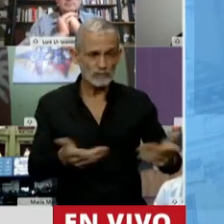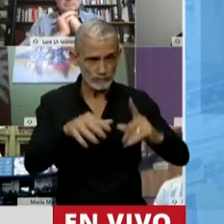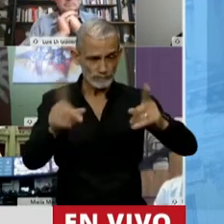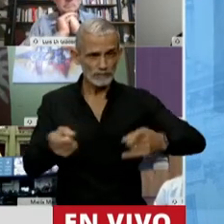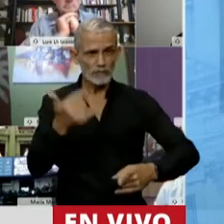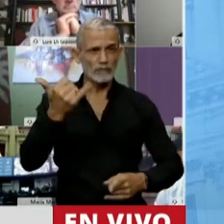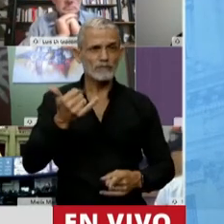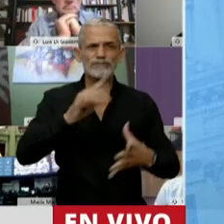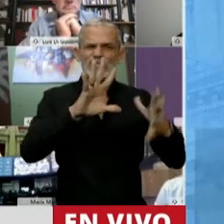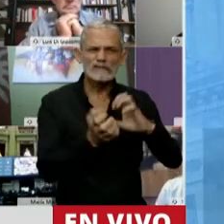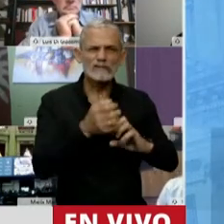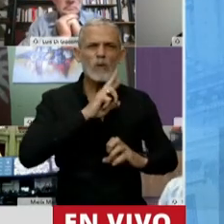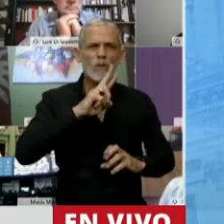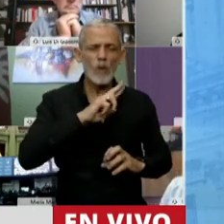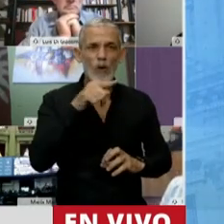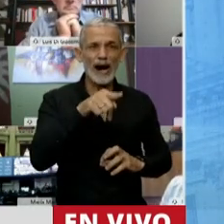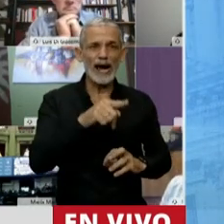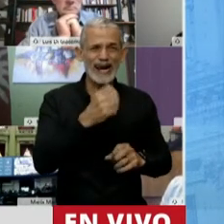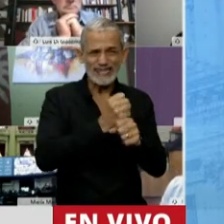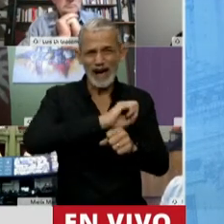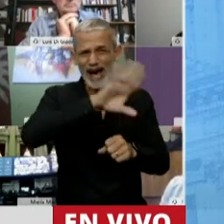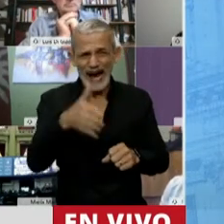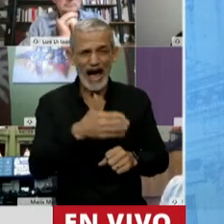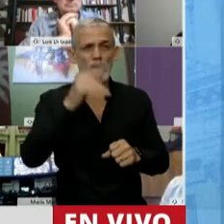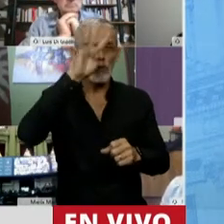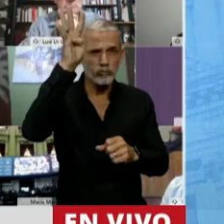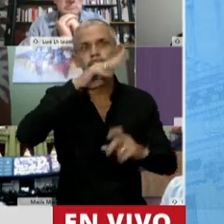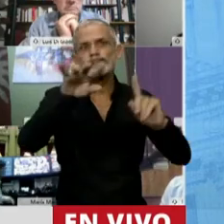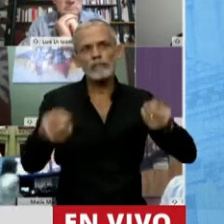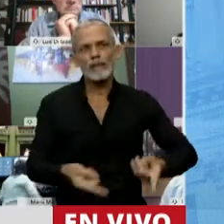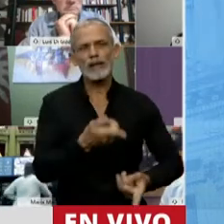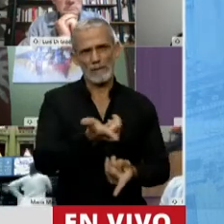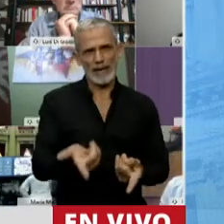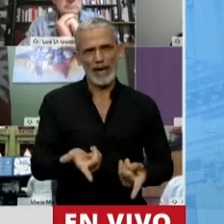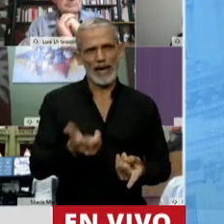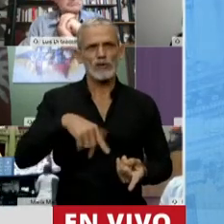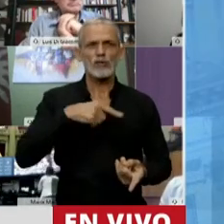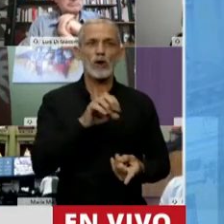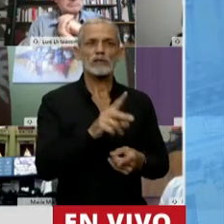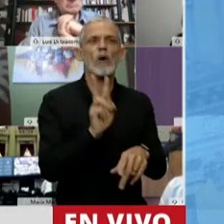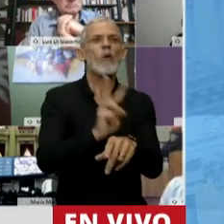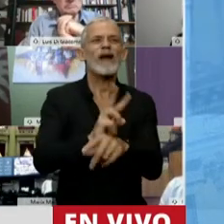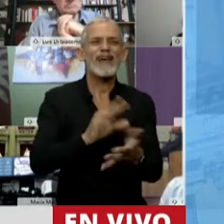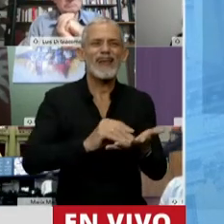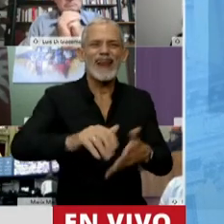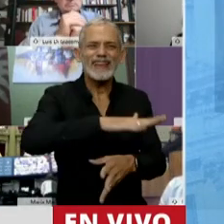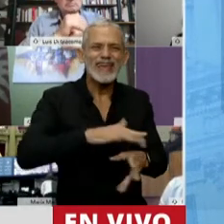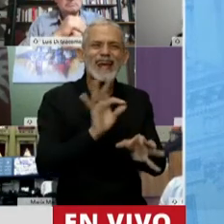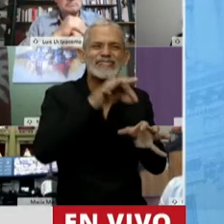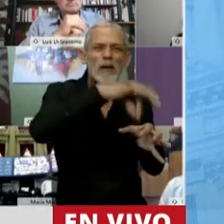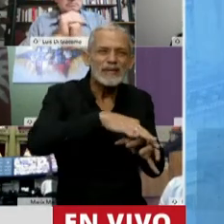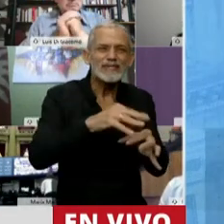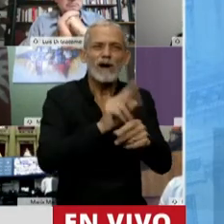también esto afecta especialmente a muchas mujeres rurales, campesinas e indígenas, las que llamamos guardianas de la tierra, de las semillas y de